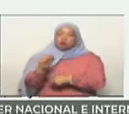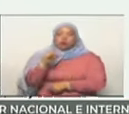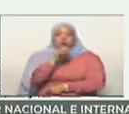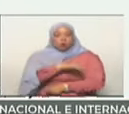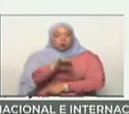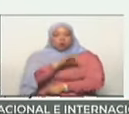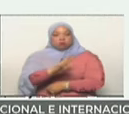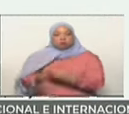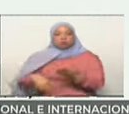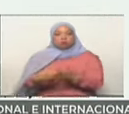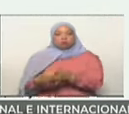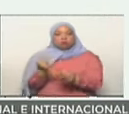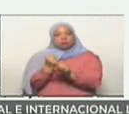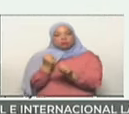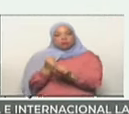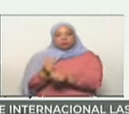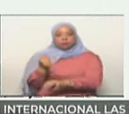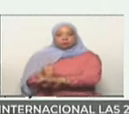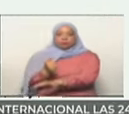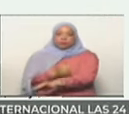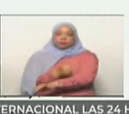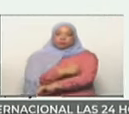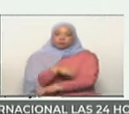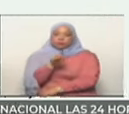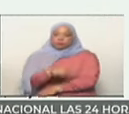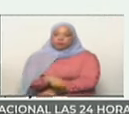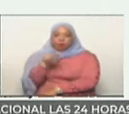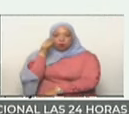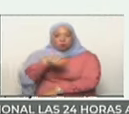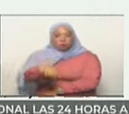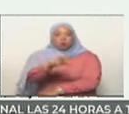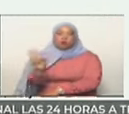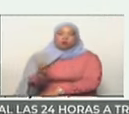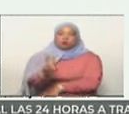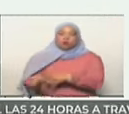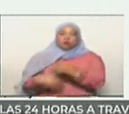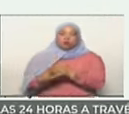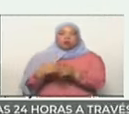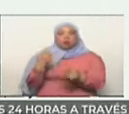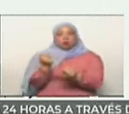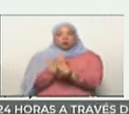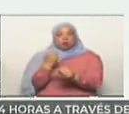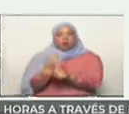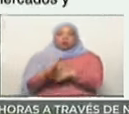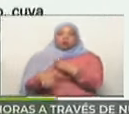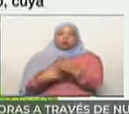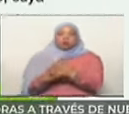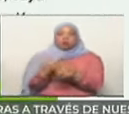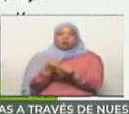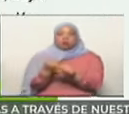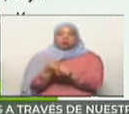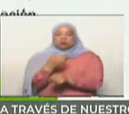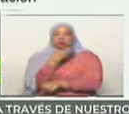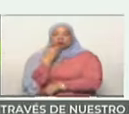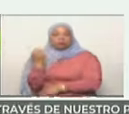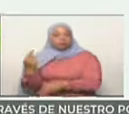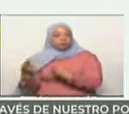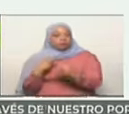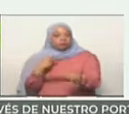de Supermercados y Autoservicios, que dice además que el pueblo venezolano puede comprar donde consiga la mejor relación